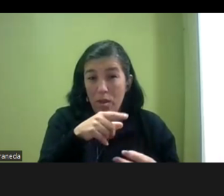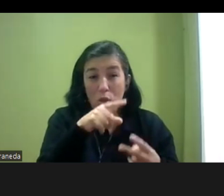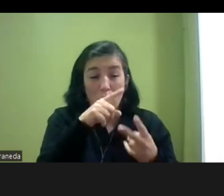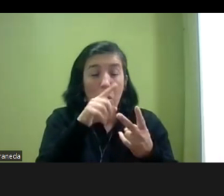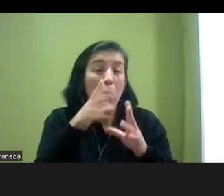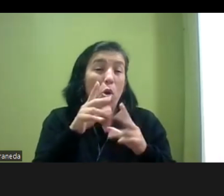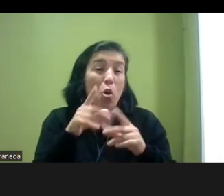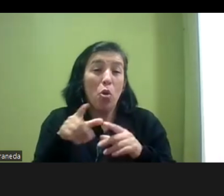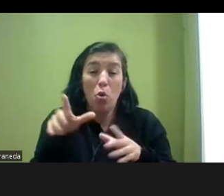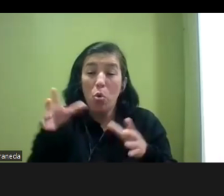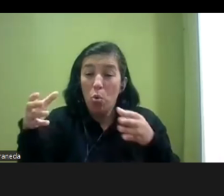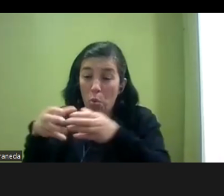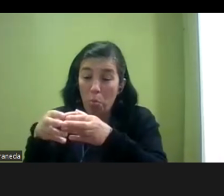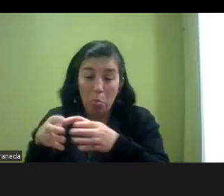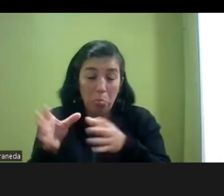sociedades